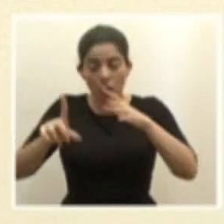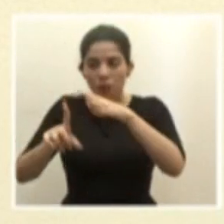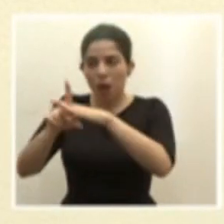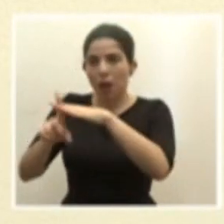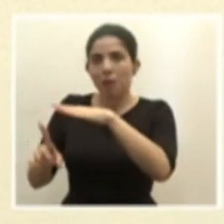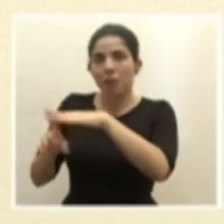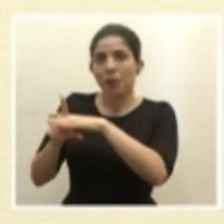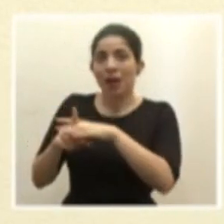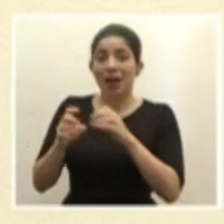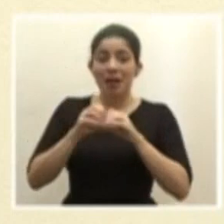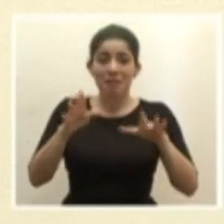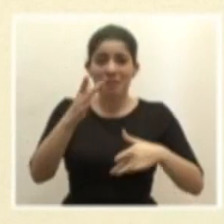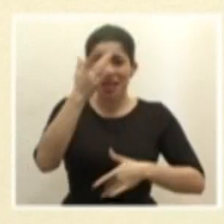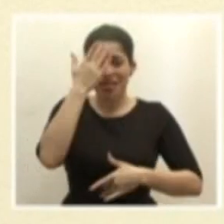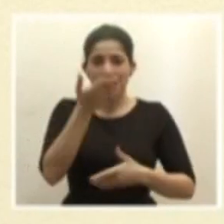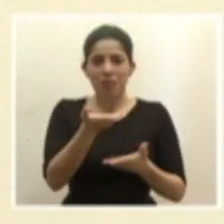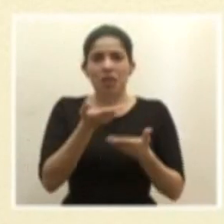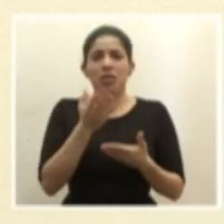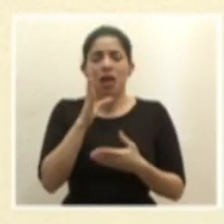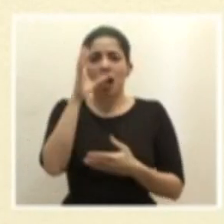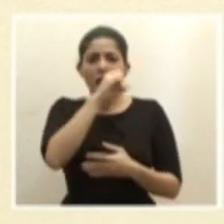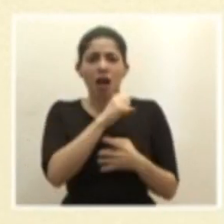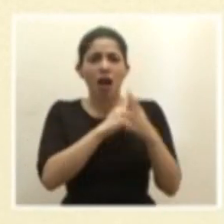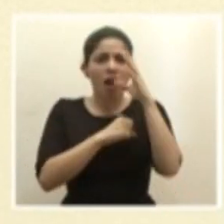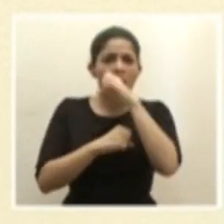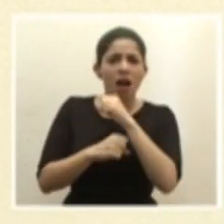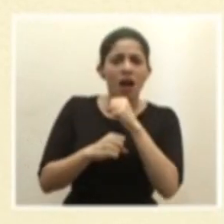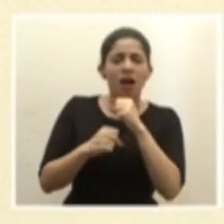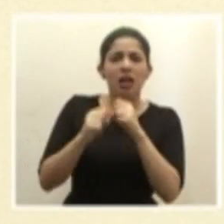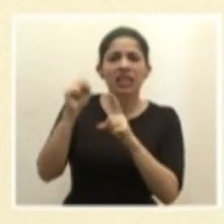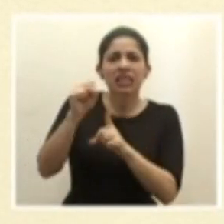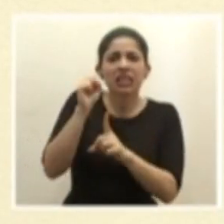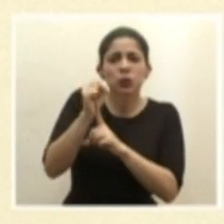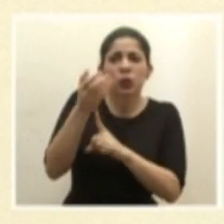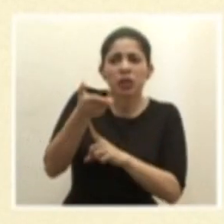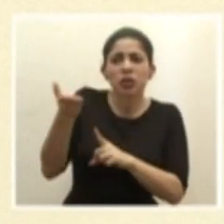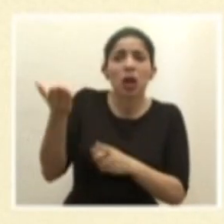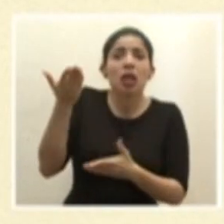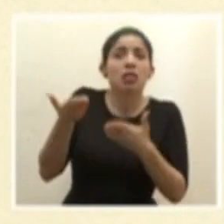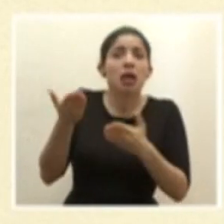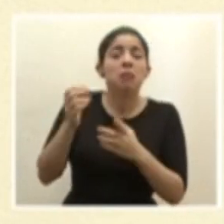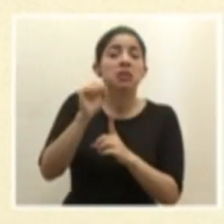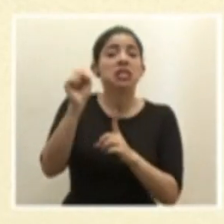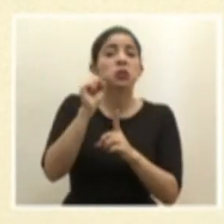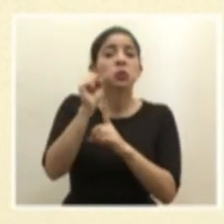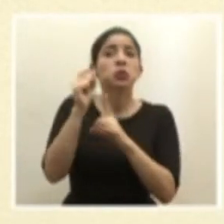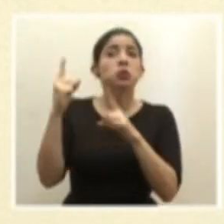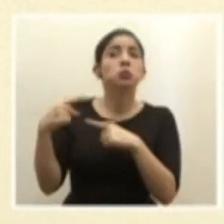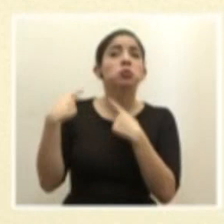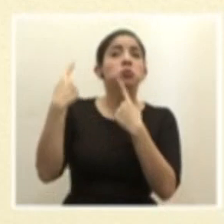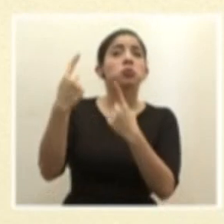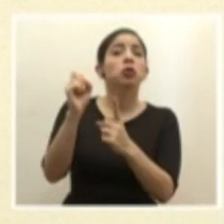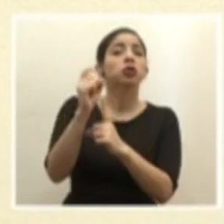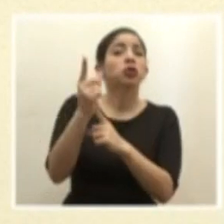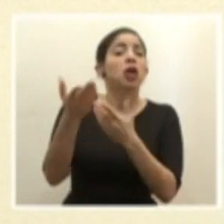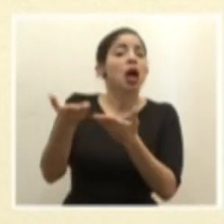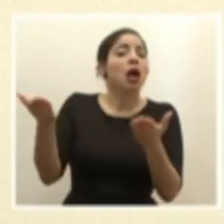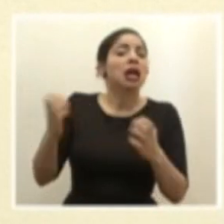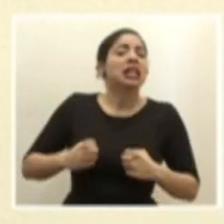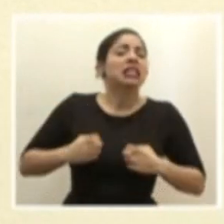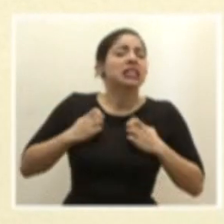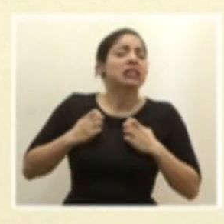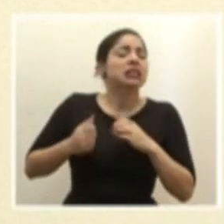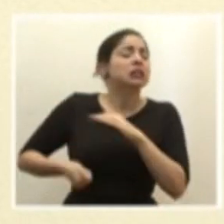visto, ha aflorado ciertas situaciones que han estado tal vez inmersas en la sociedad y que no se les ha prestado la suficiente